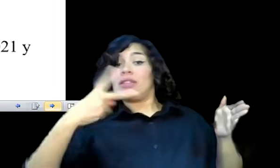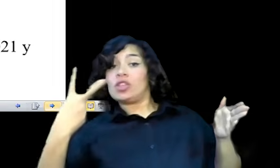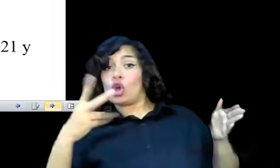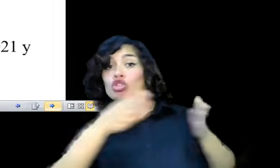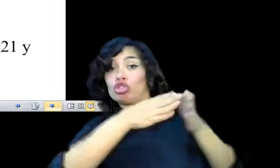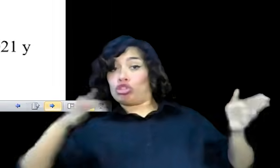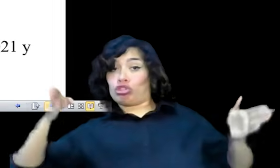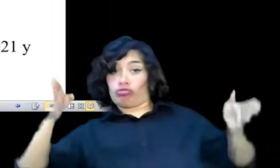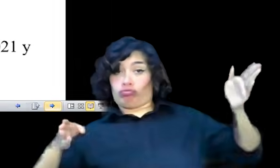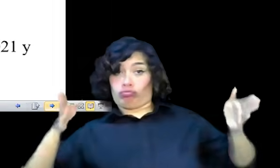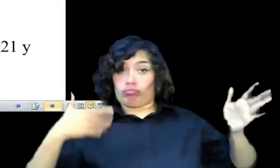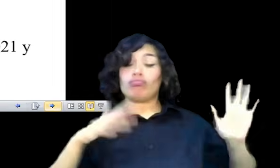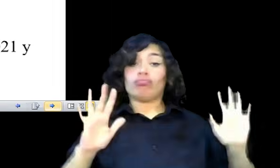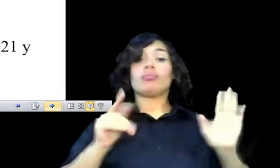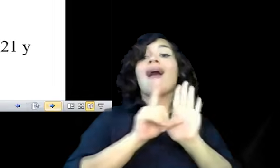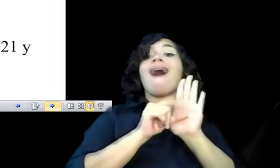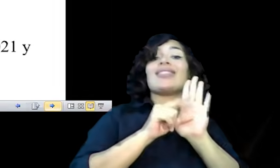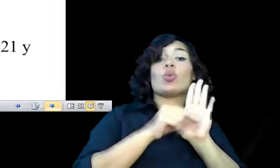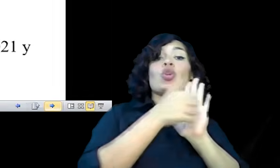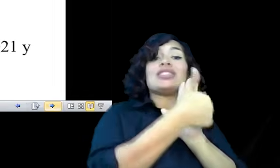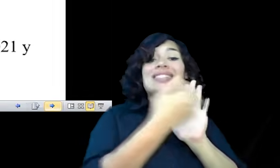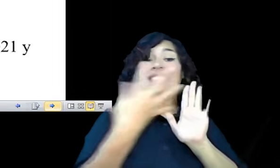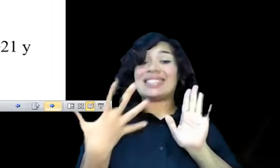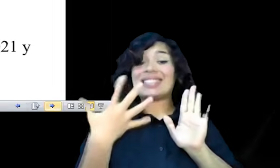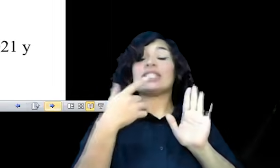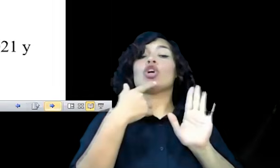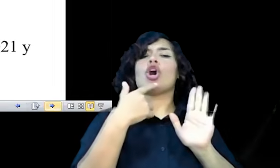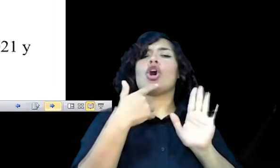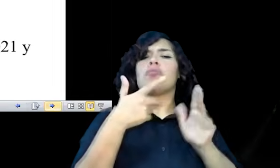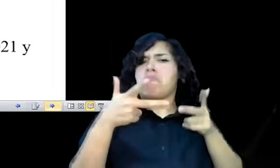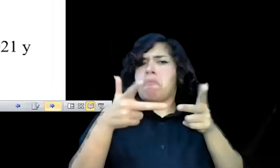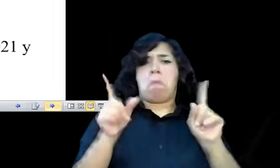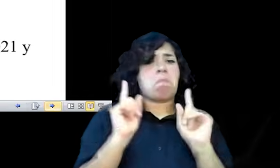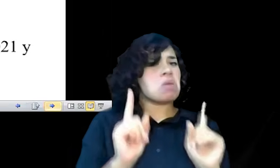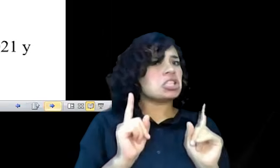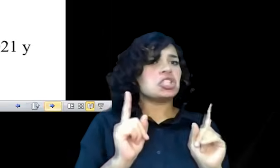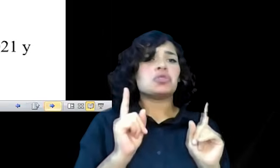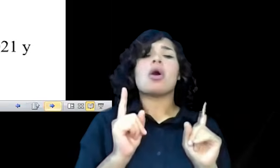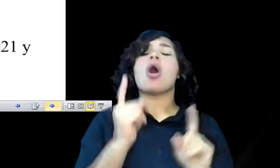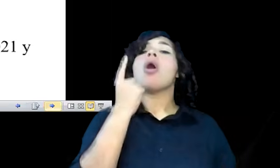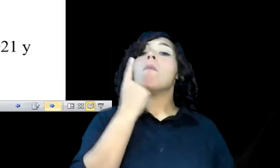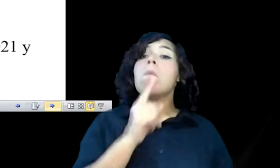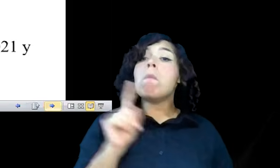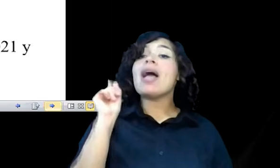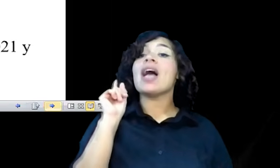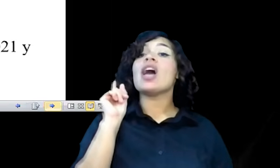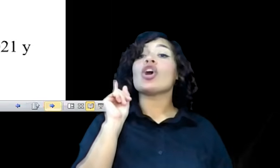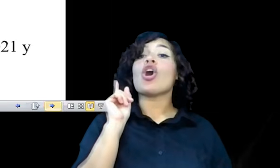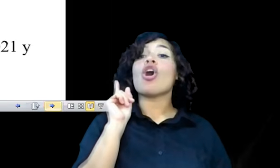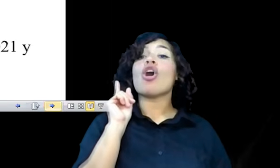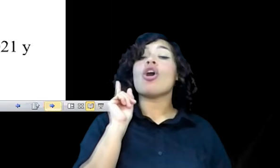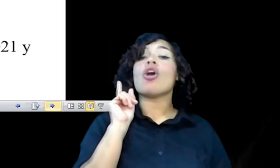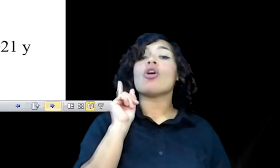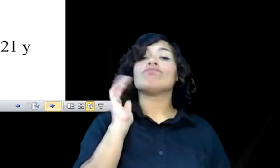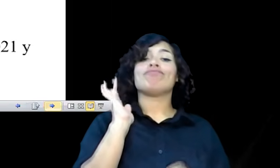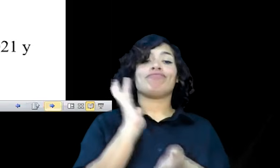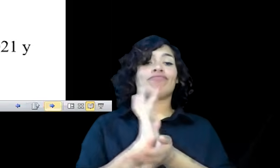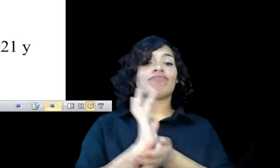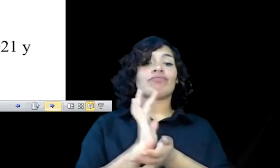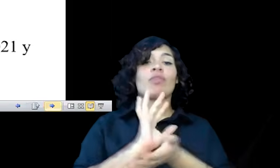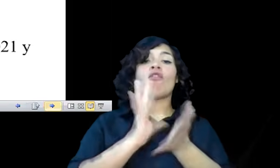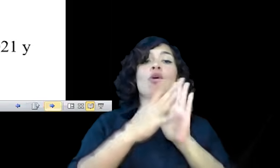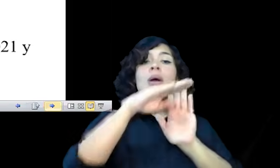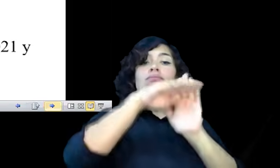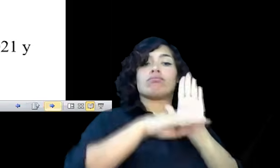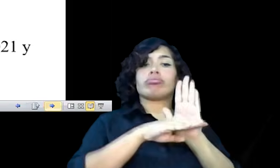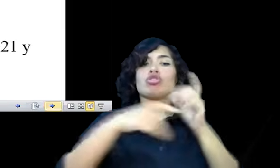inclusive. El artículo 65 era lo mismo, pero para el régimen de acciones y